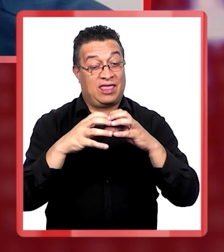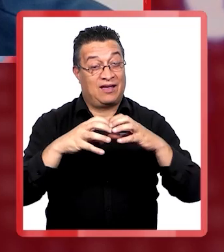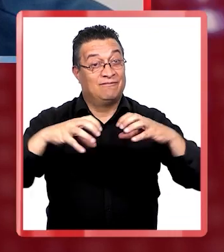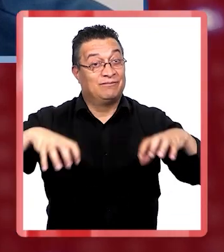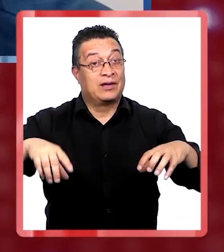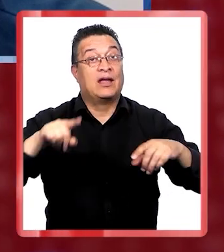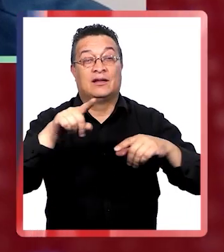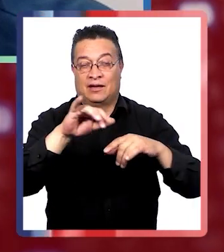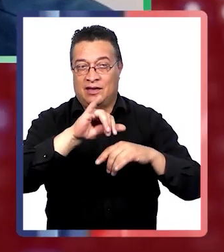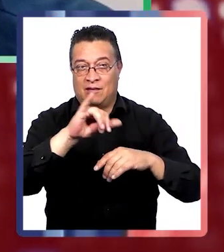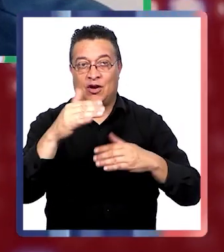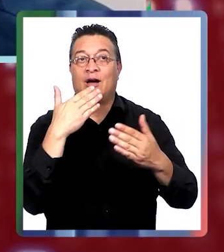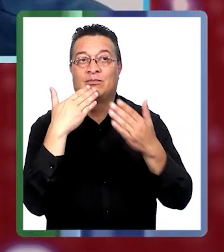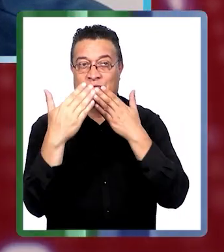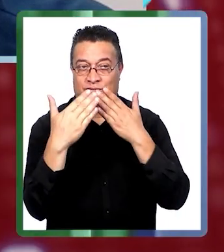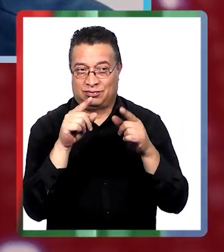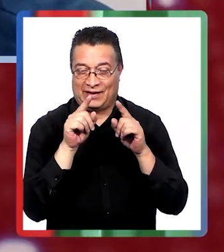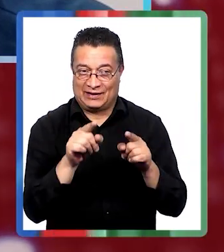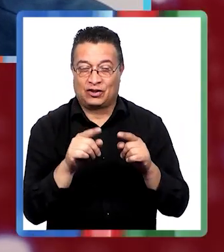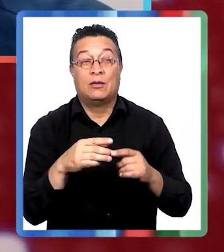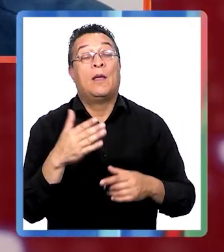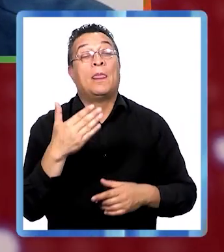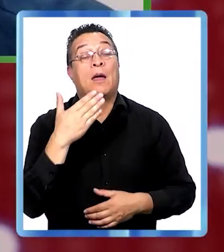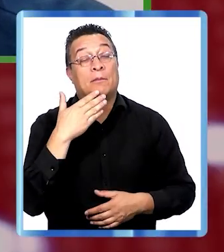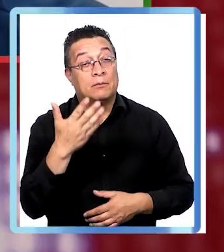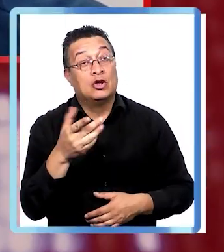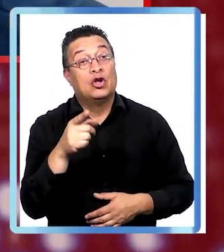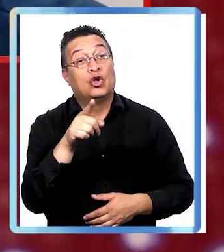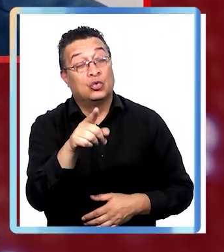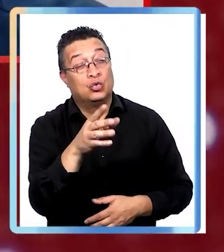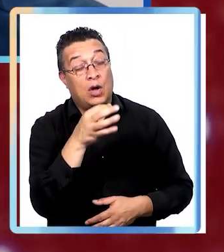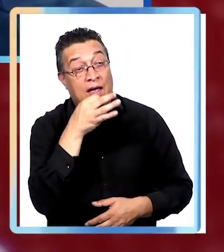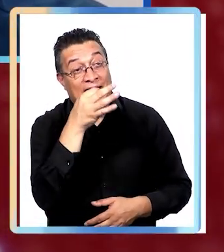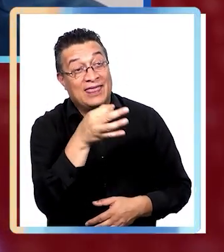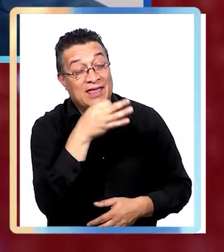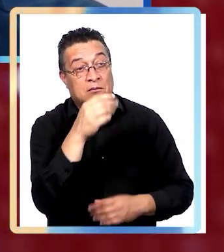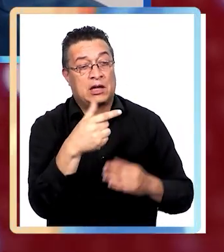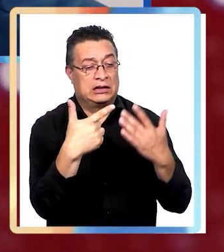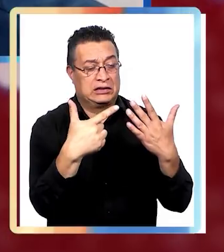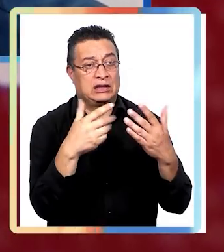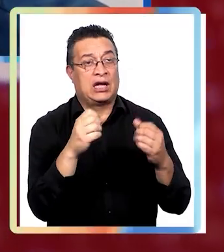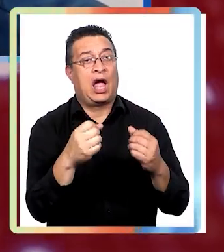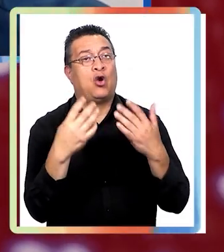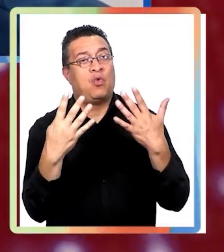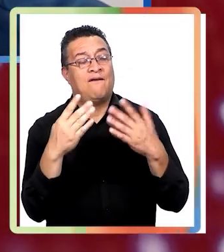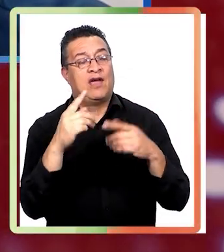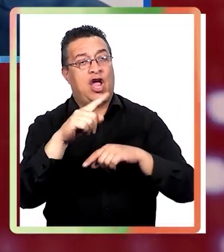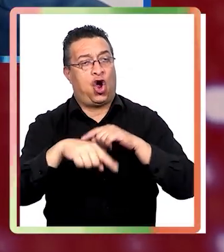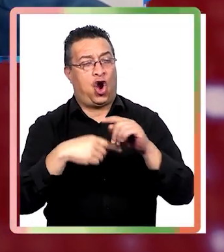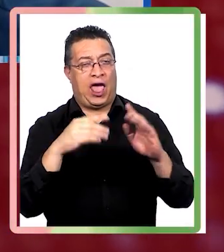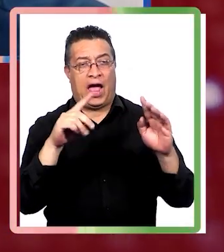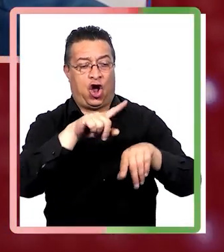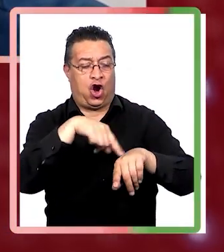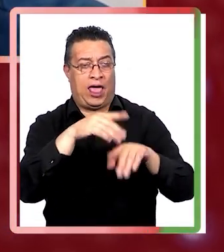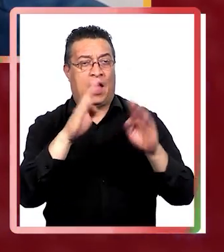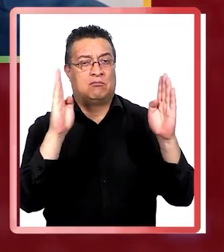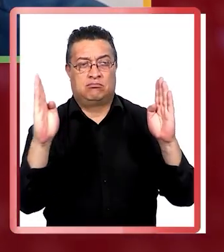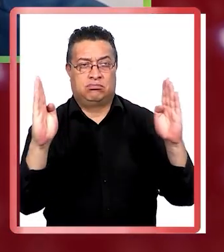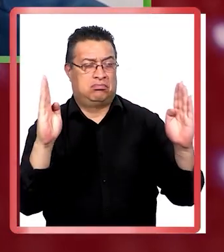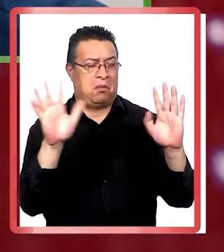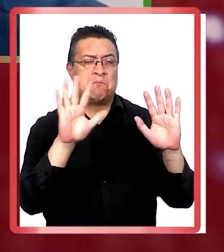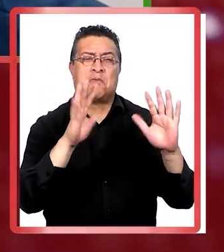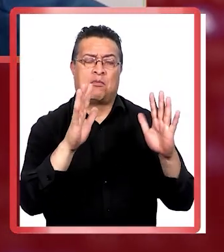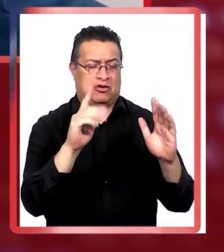que van a ser puntos que vamos a tocar a lo largo de esta entrevista. Pero de lleno, ¿no? Usted dijo que entre 7 y 9 horas es lo